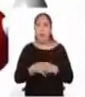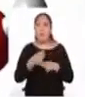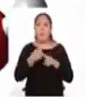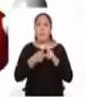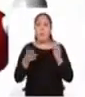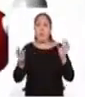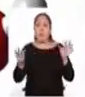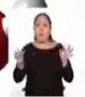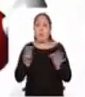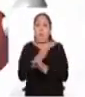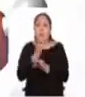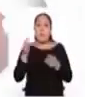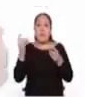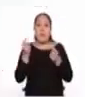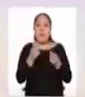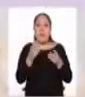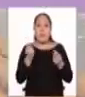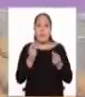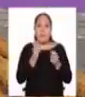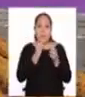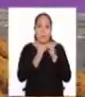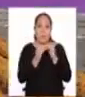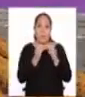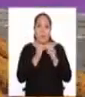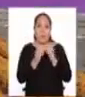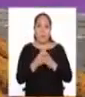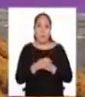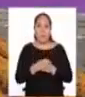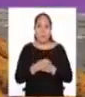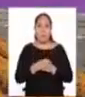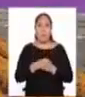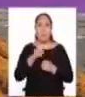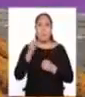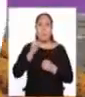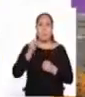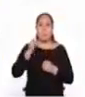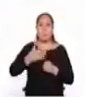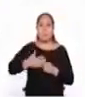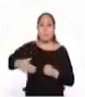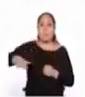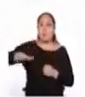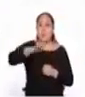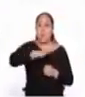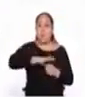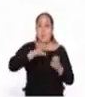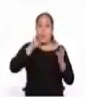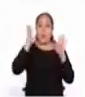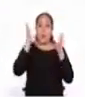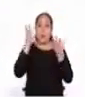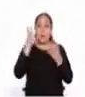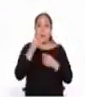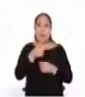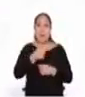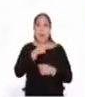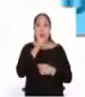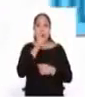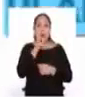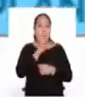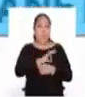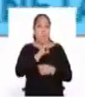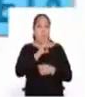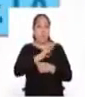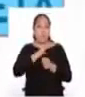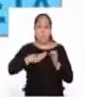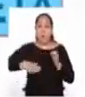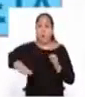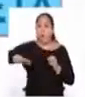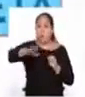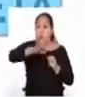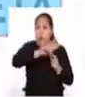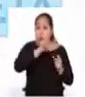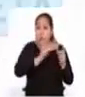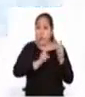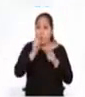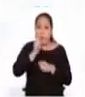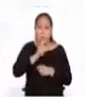cantidades necesarias por el hombre. Si bien todo hace parecer que el agua es aprovechada por todos en el